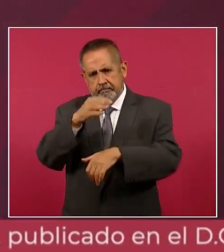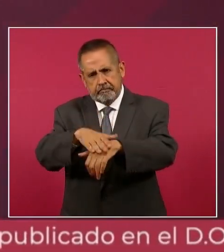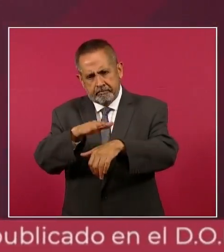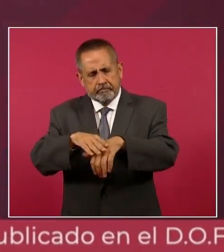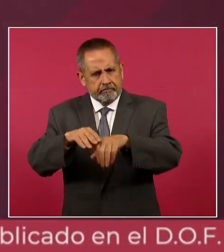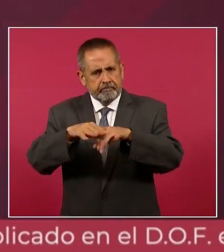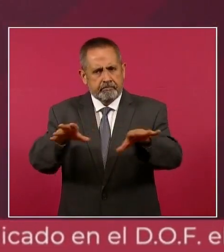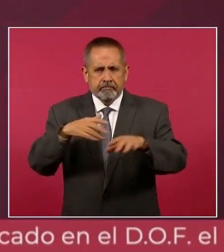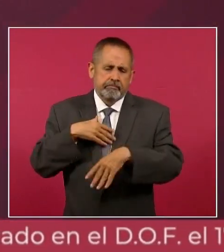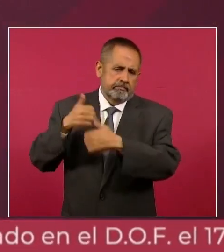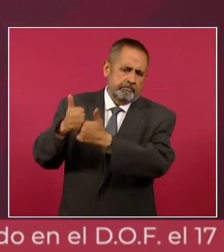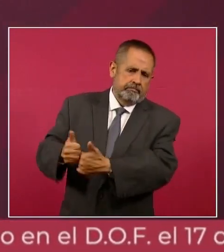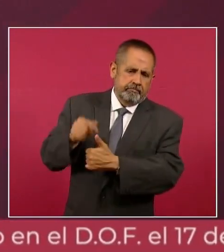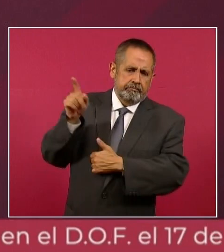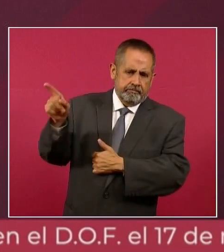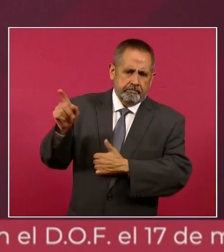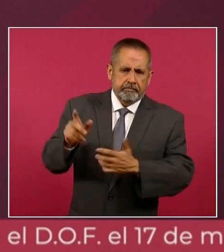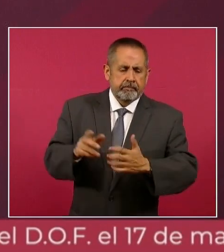informarles,